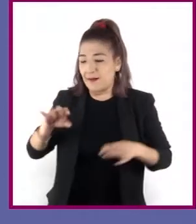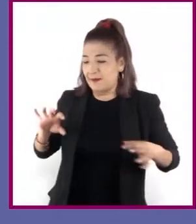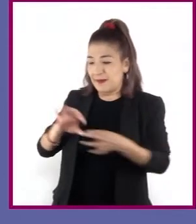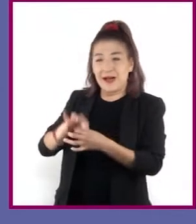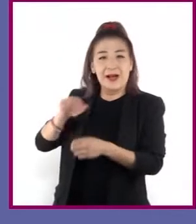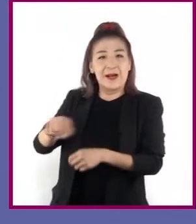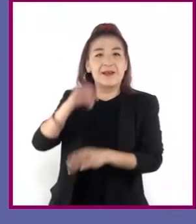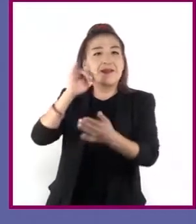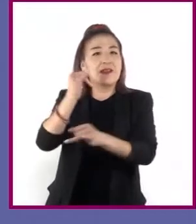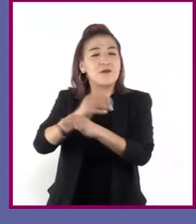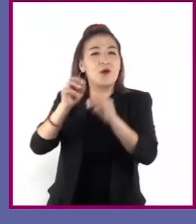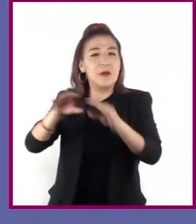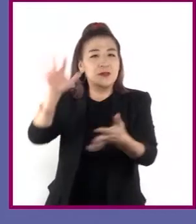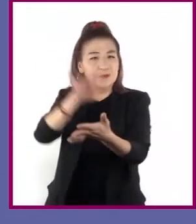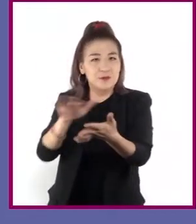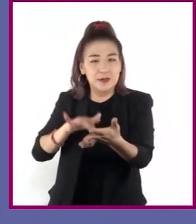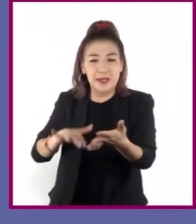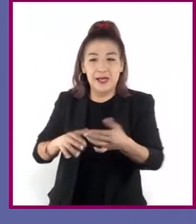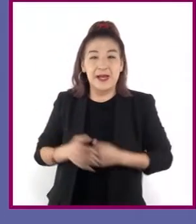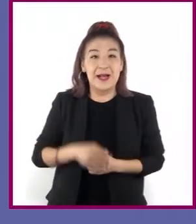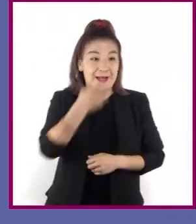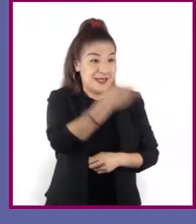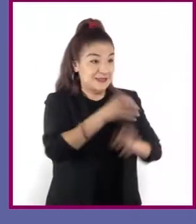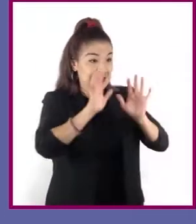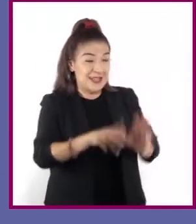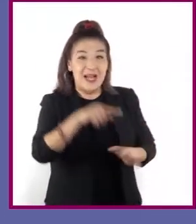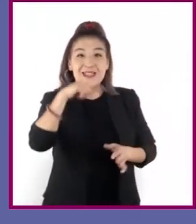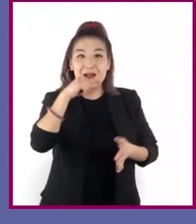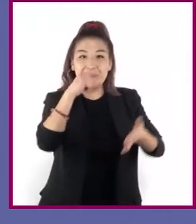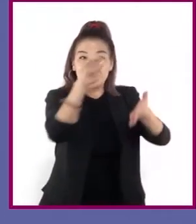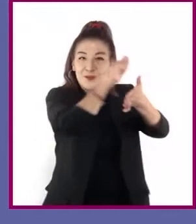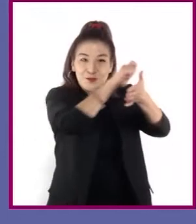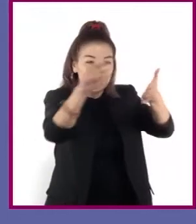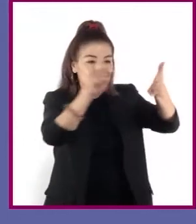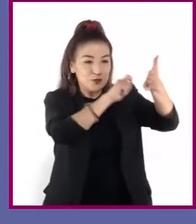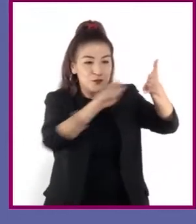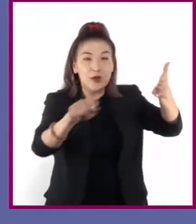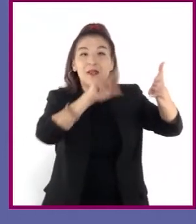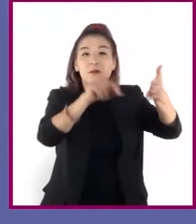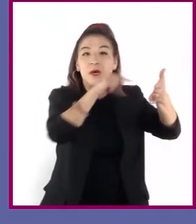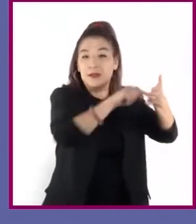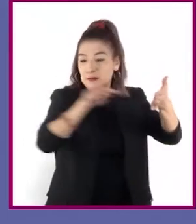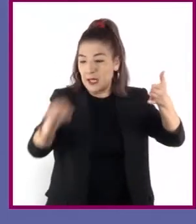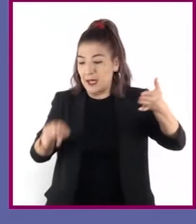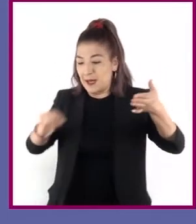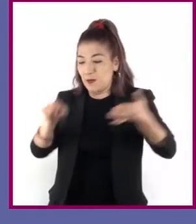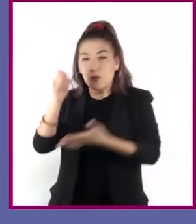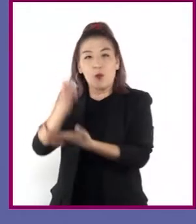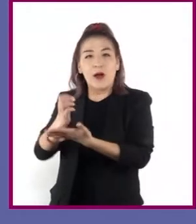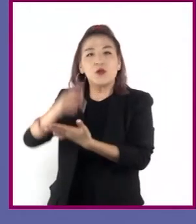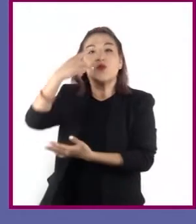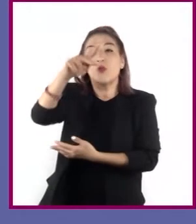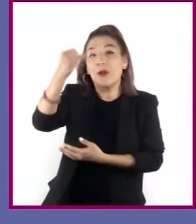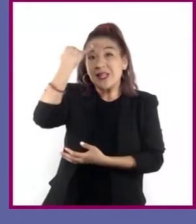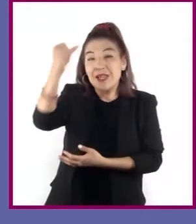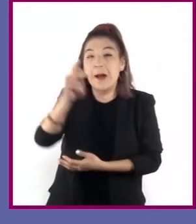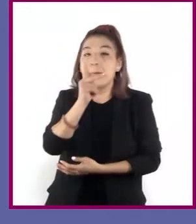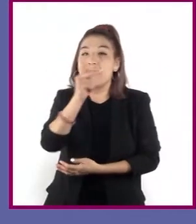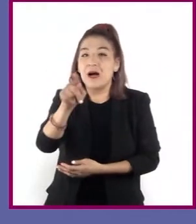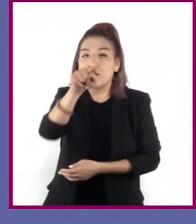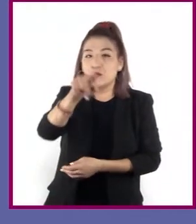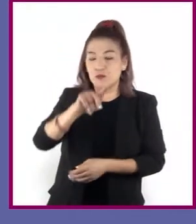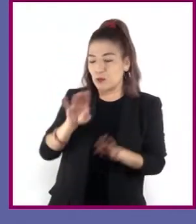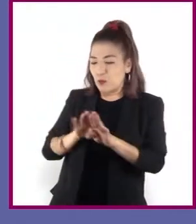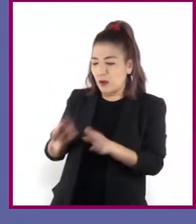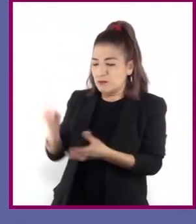texto. A partir de lo subrayado, comenzar a escribir el resumen utilizando palabras propias, es decir,